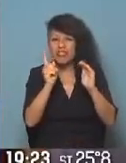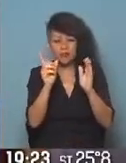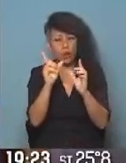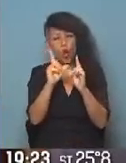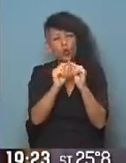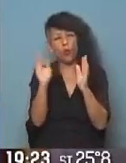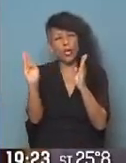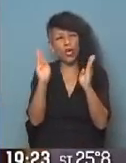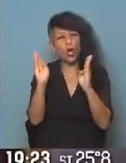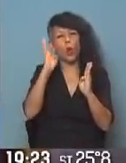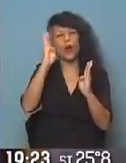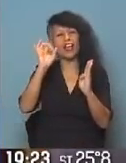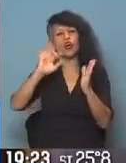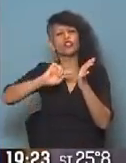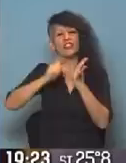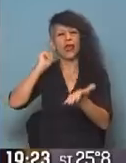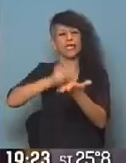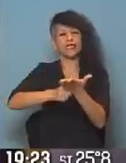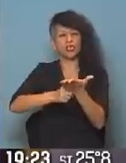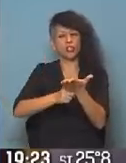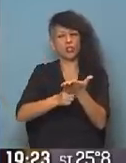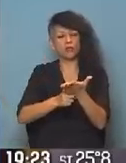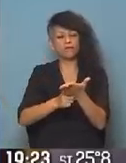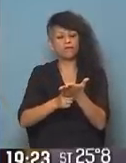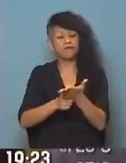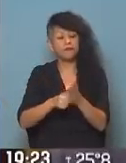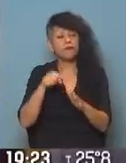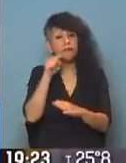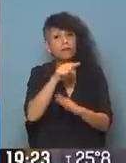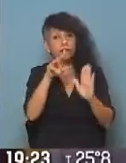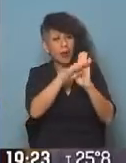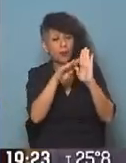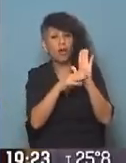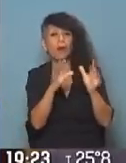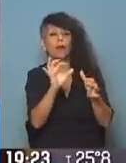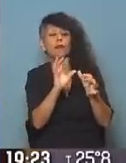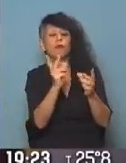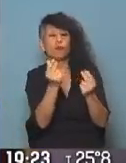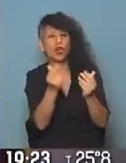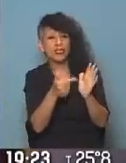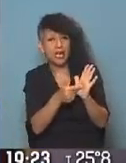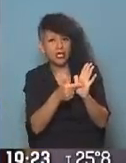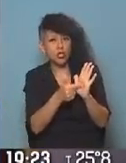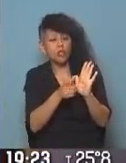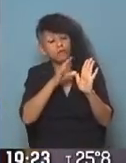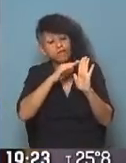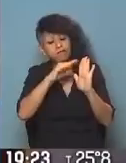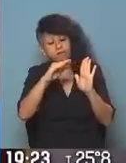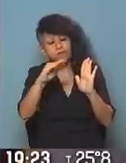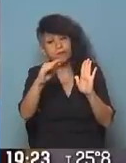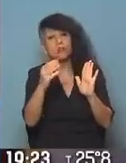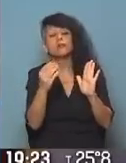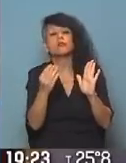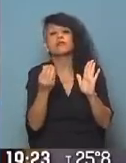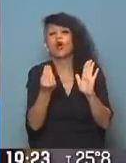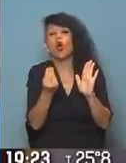refleja que hasta ahora hay cierta credibilidad en el programa monetario a costa de estas tasas altas que extienden la recesión en el tiempo